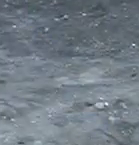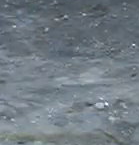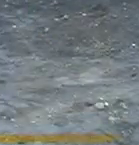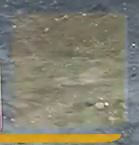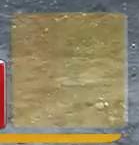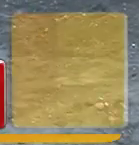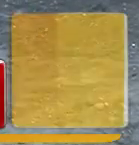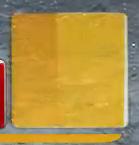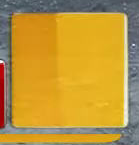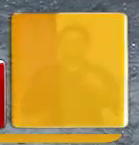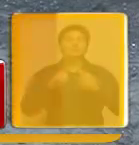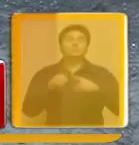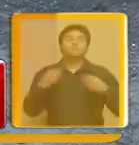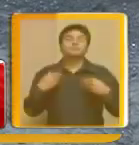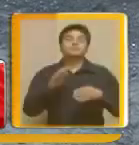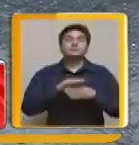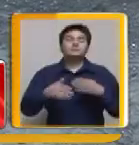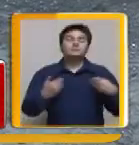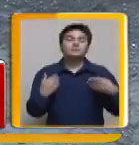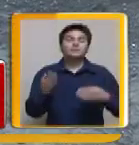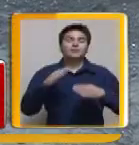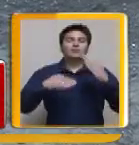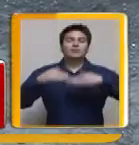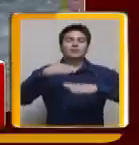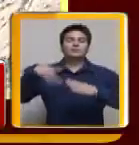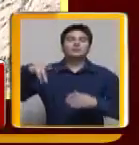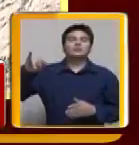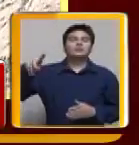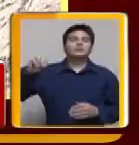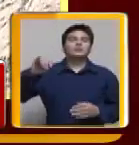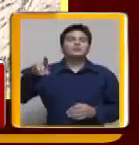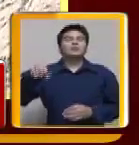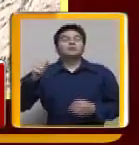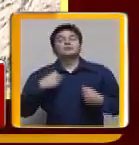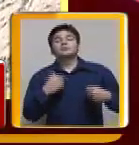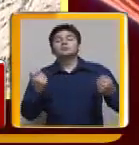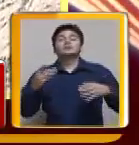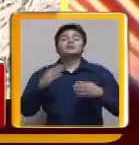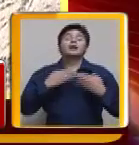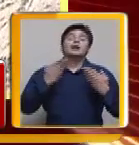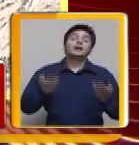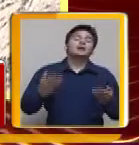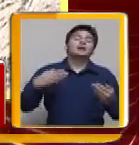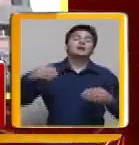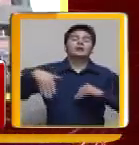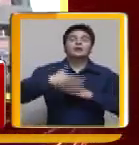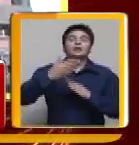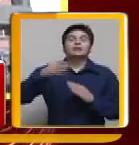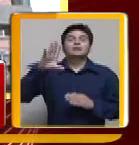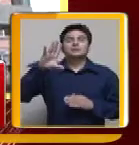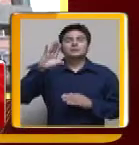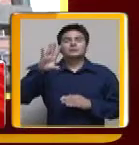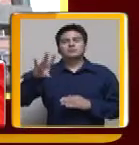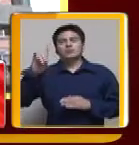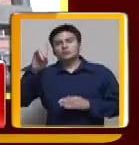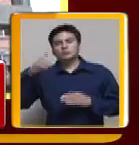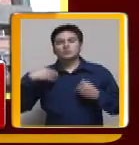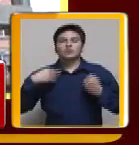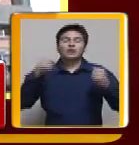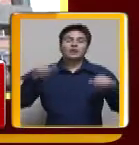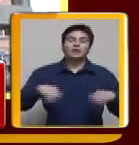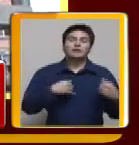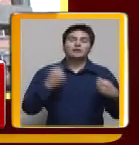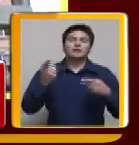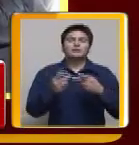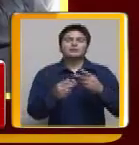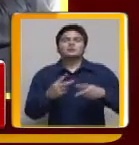Gracias. Y la recta final en la construcción de la estación policial integral en Chasquipampa está ubicada en la calle 51. Aquí estarán los